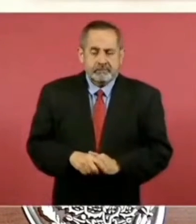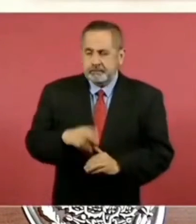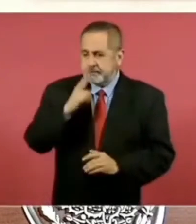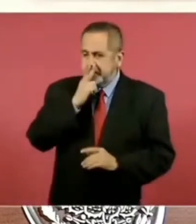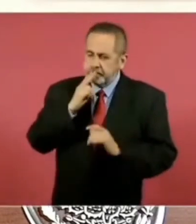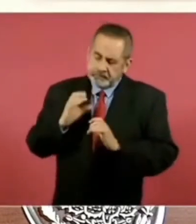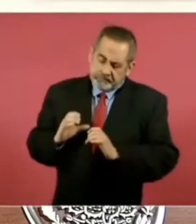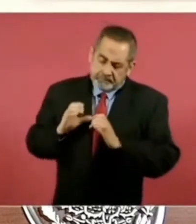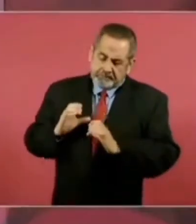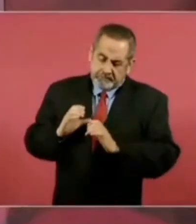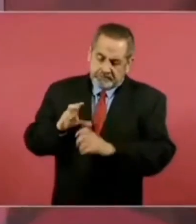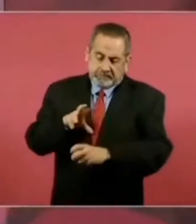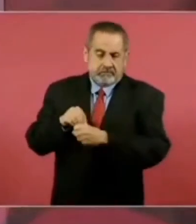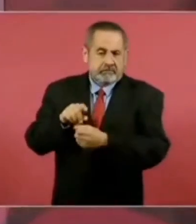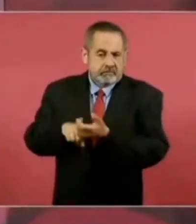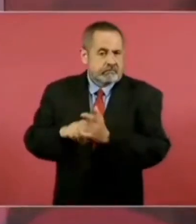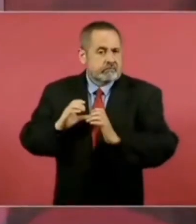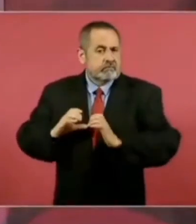cuidarlo,